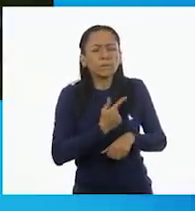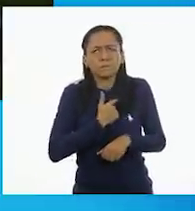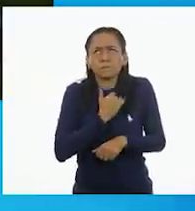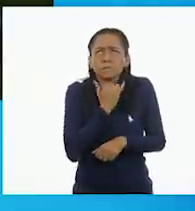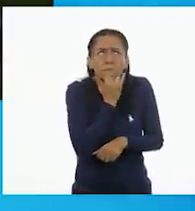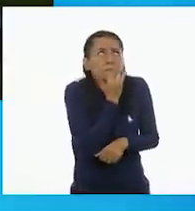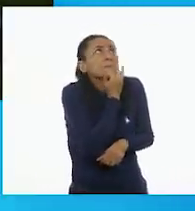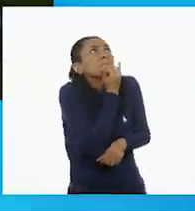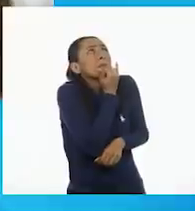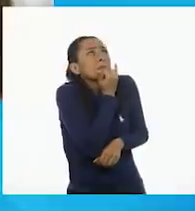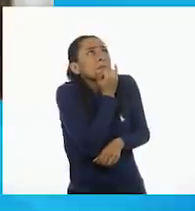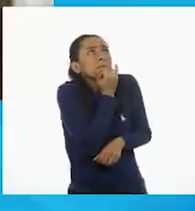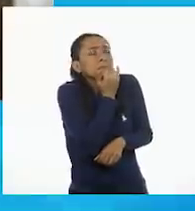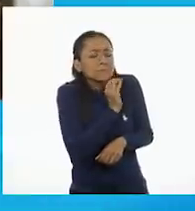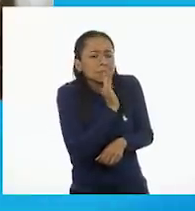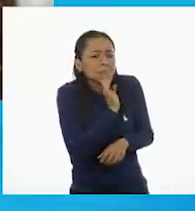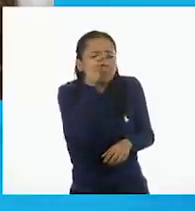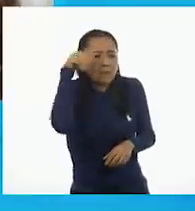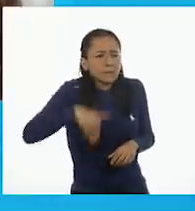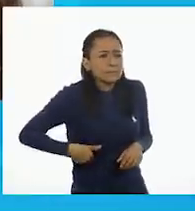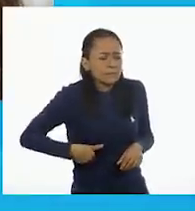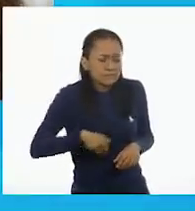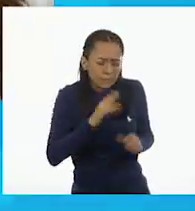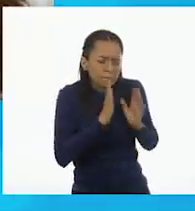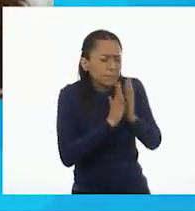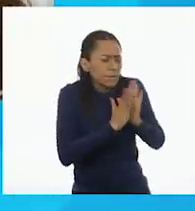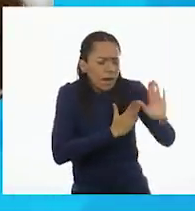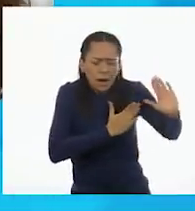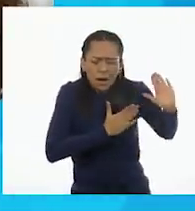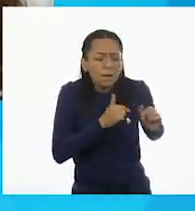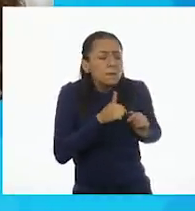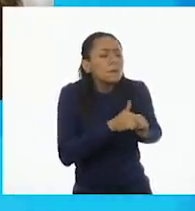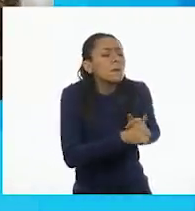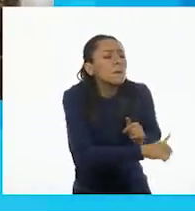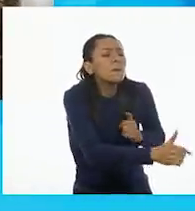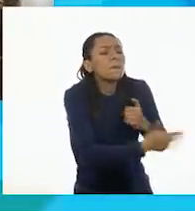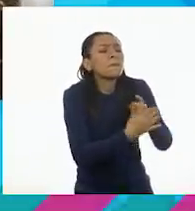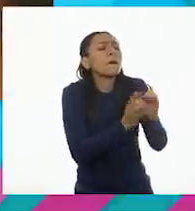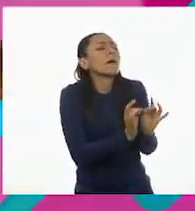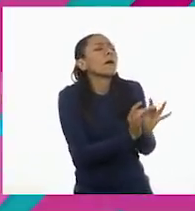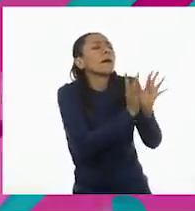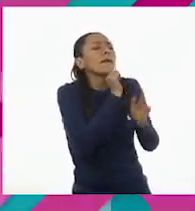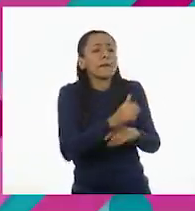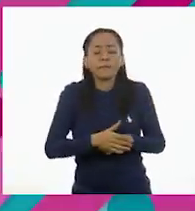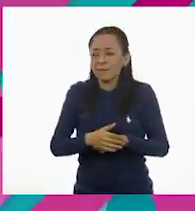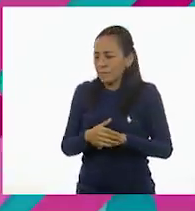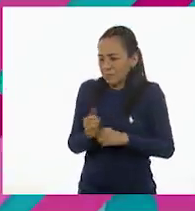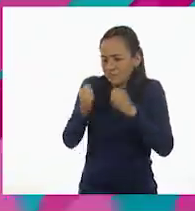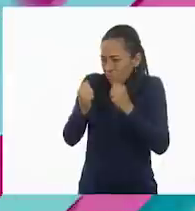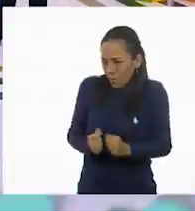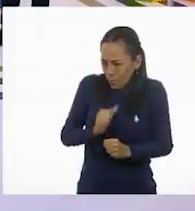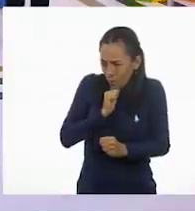prometo que no volverá a pasar. Pero claro que ya no va a volver a pasar. Ya no vas a volver a ir a ese taller.